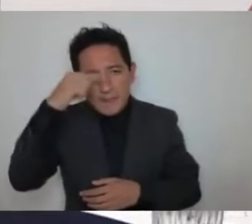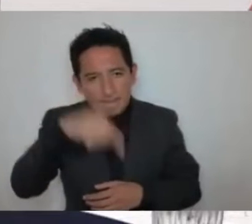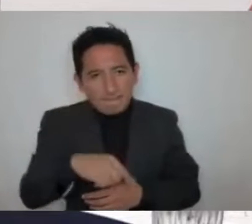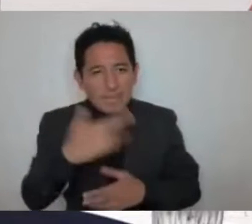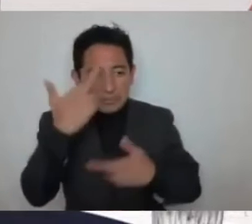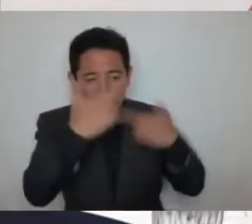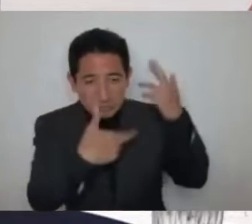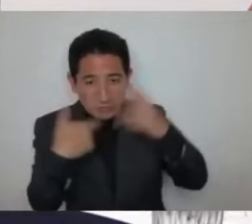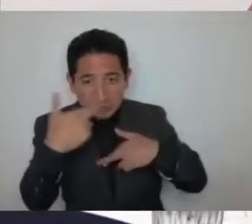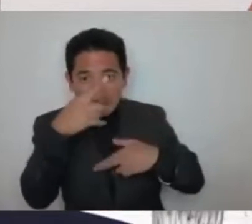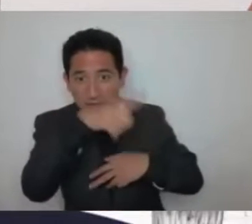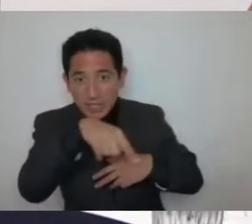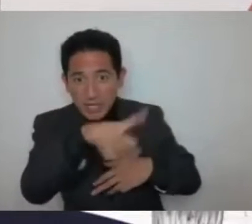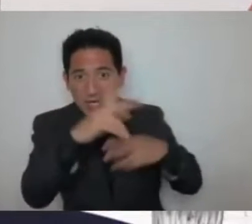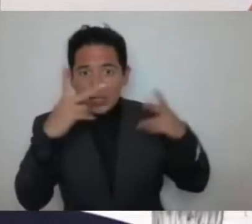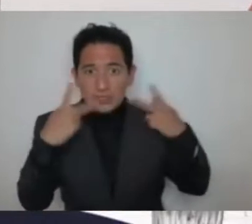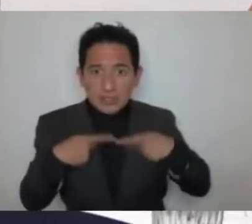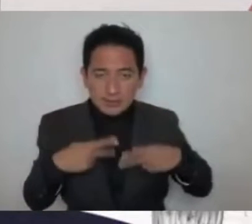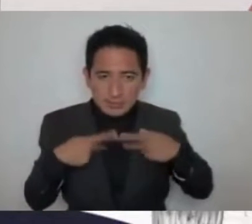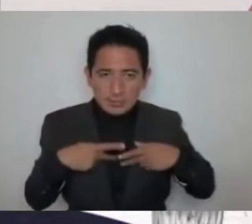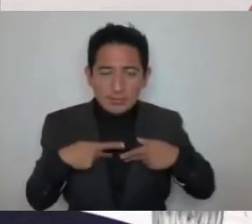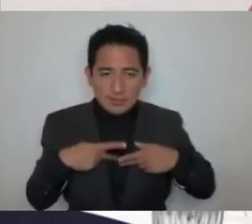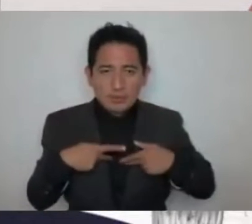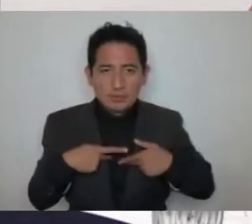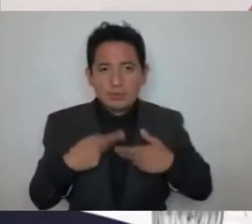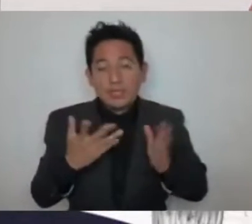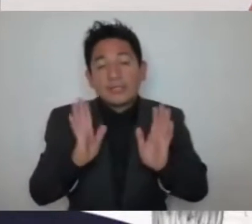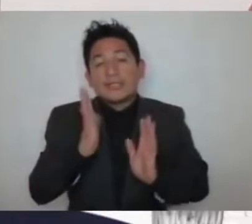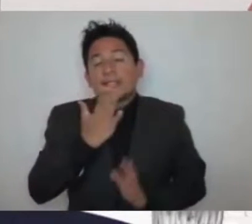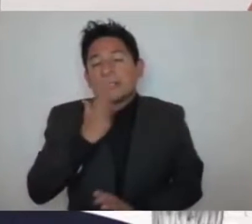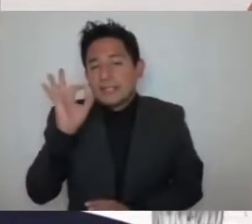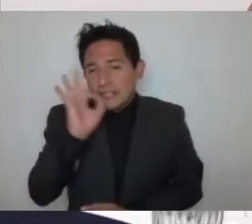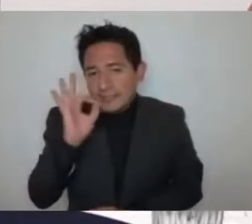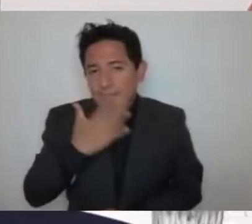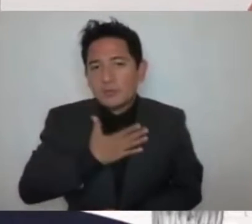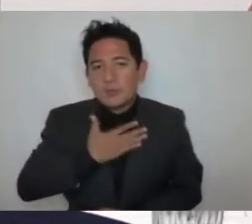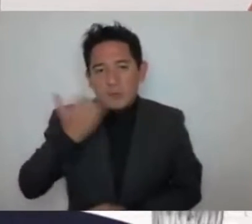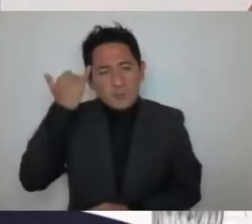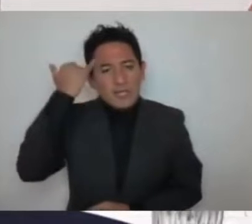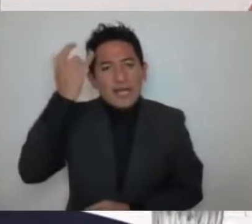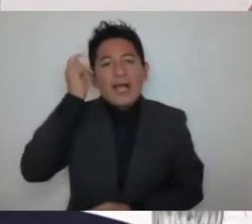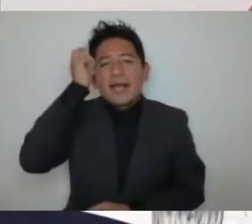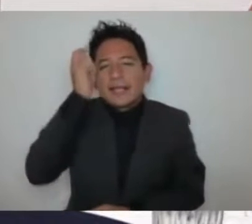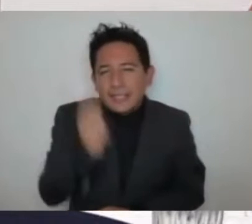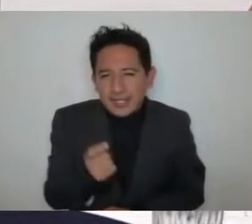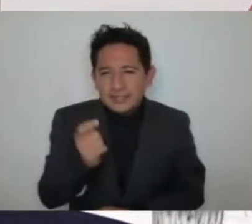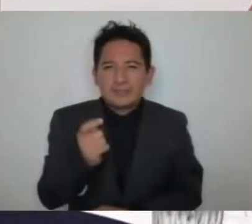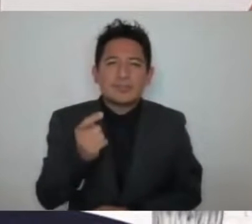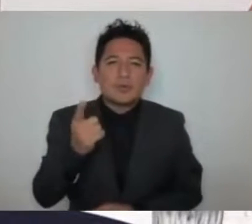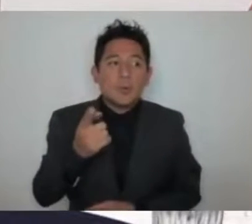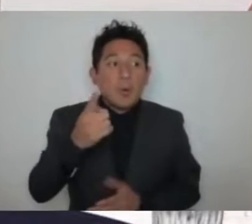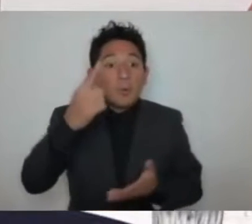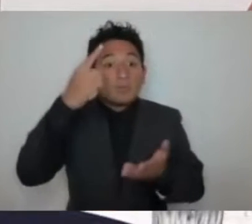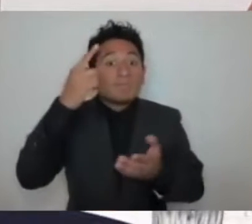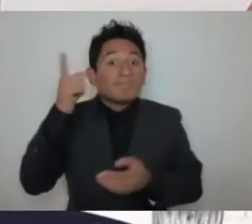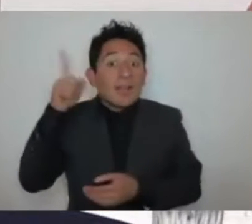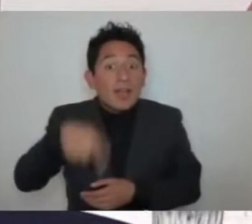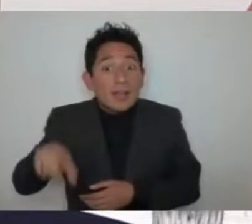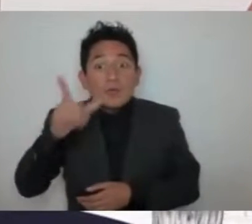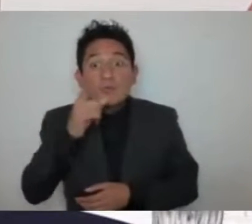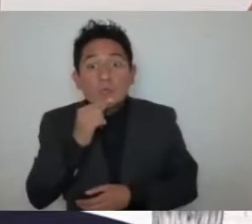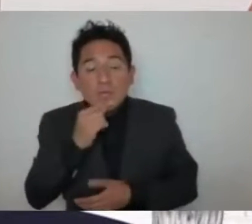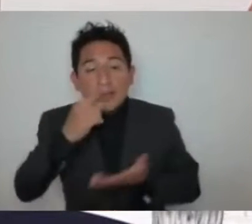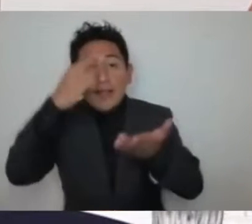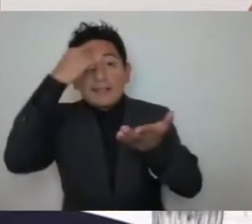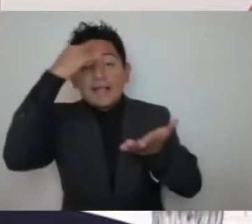eso ya es mi interpretación toma como referencia la doctrina de la causa probable que se estableció en la por la suprema corte de Estados Unidos y acerca por ejemplo de lo que